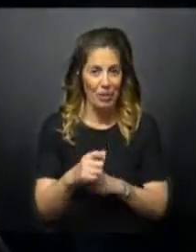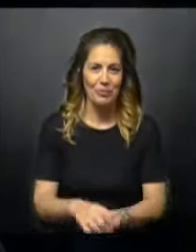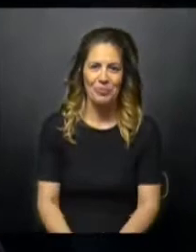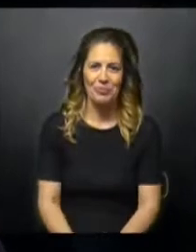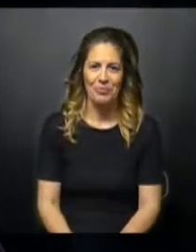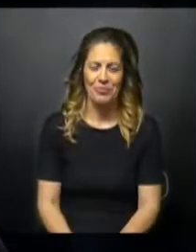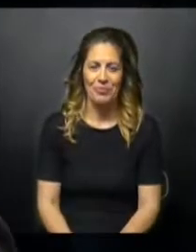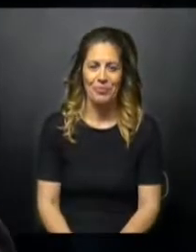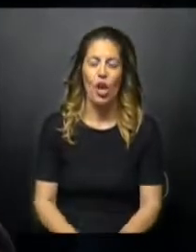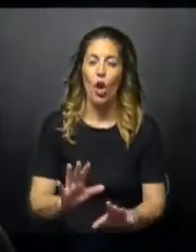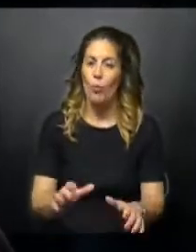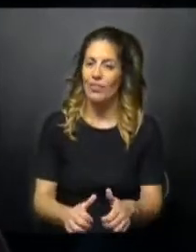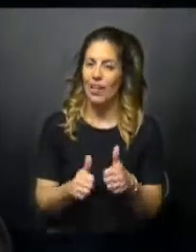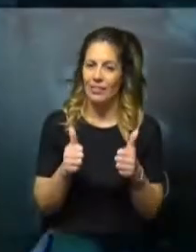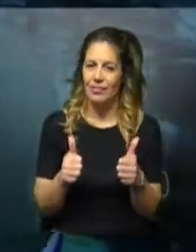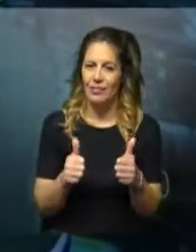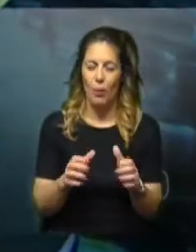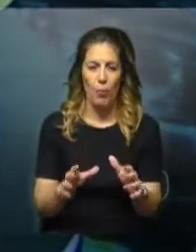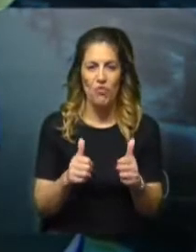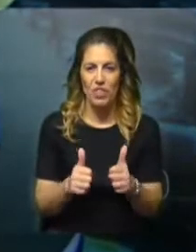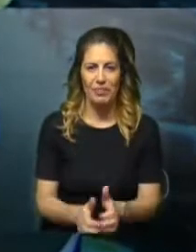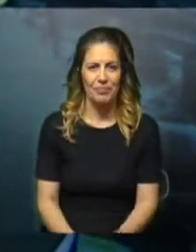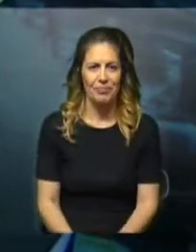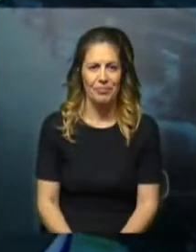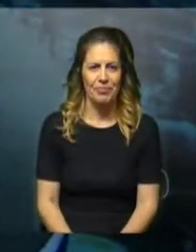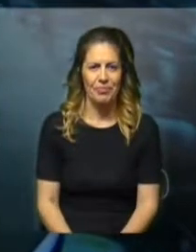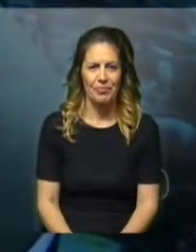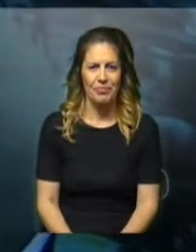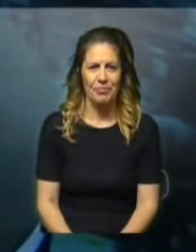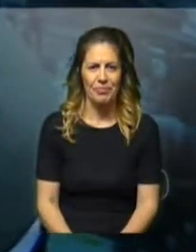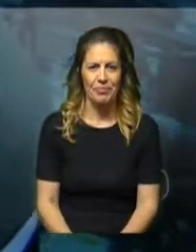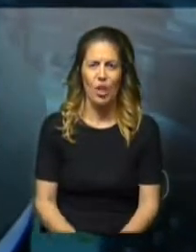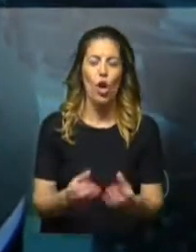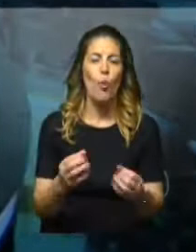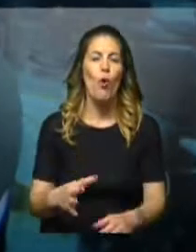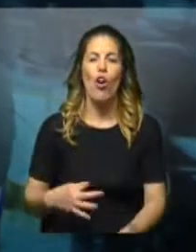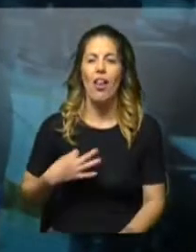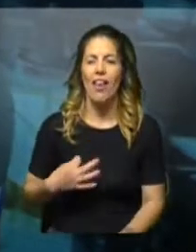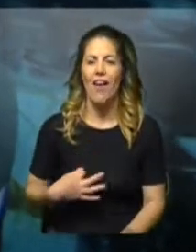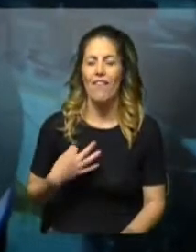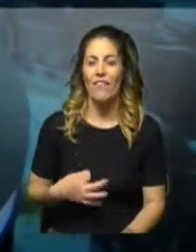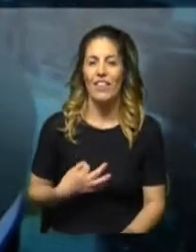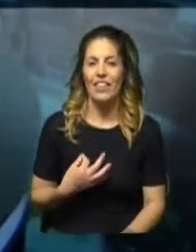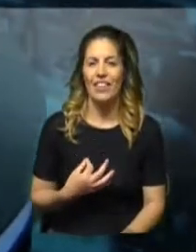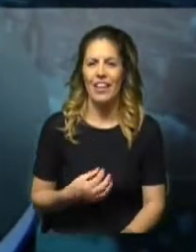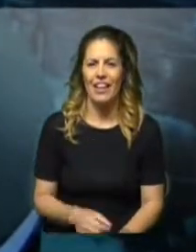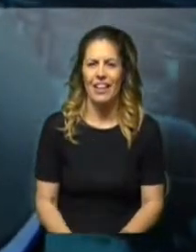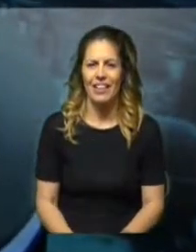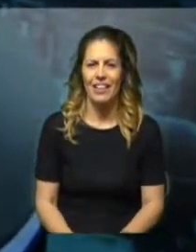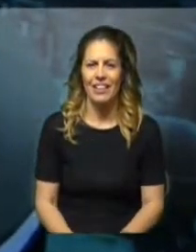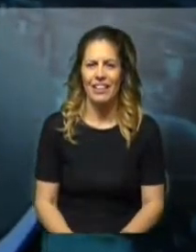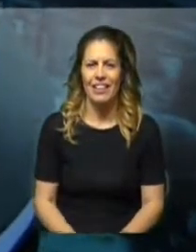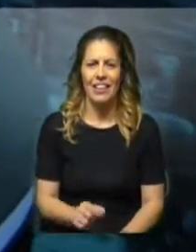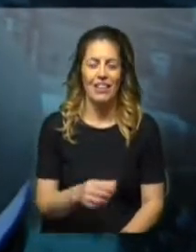Cómo cómo están muy bien cómo como es la vida de de